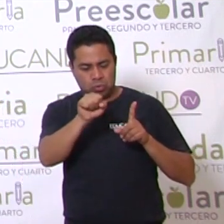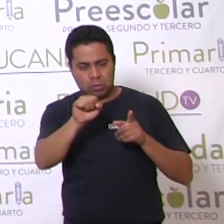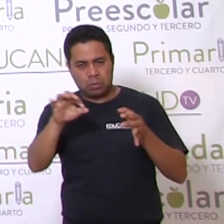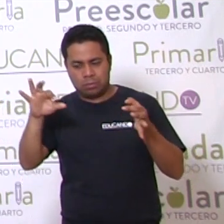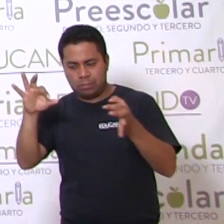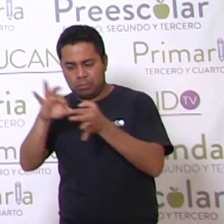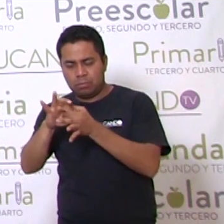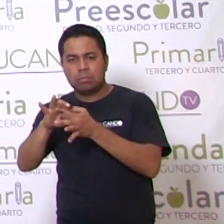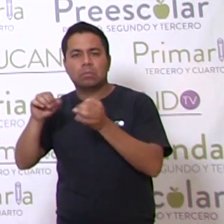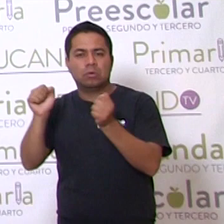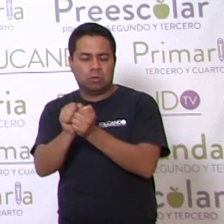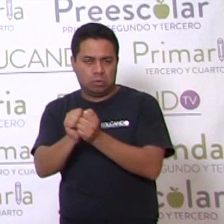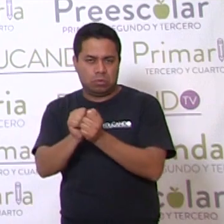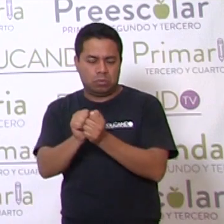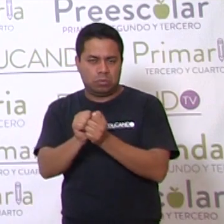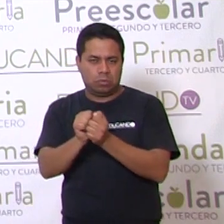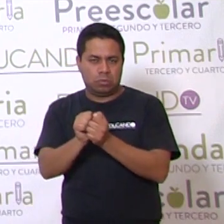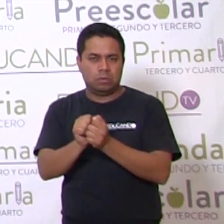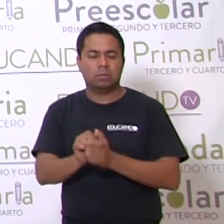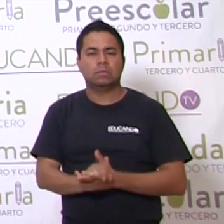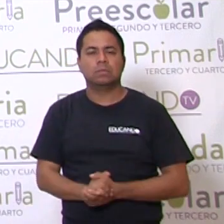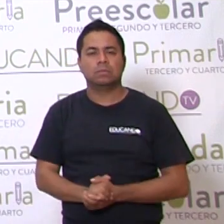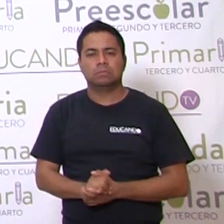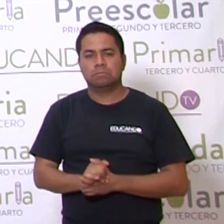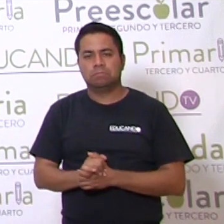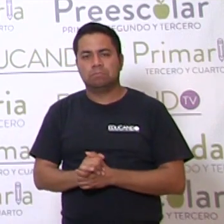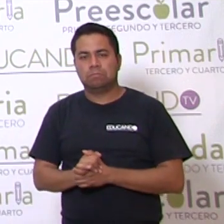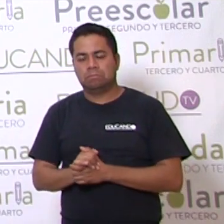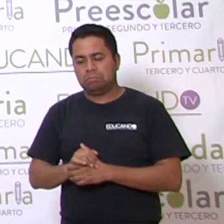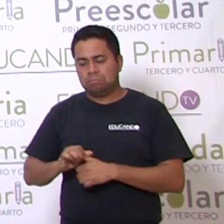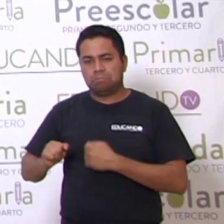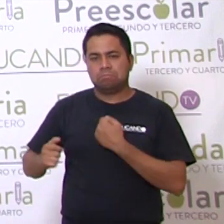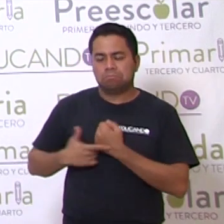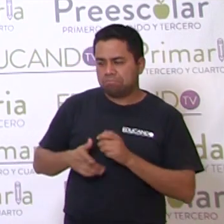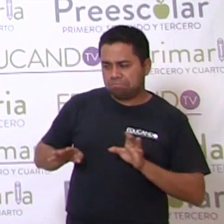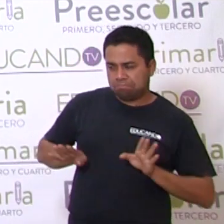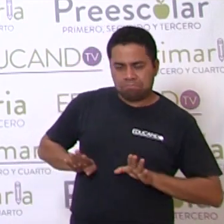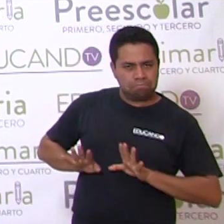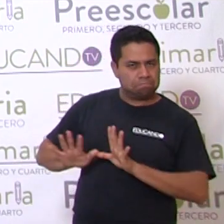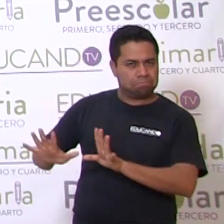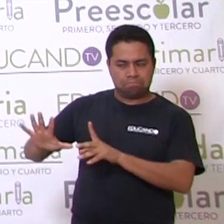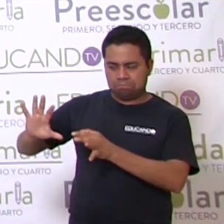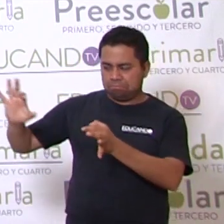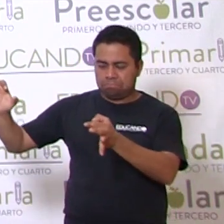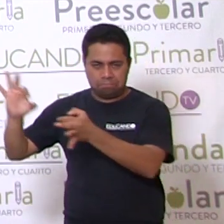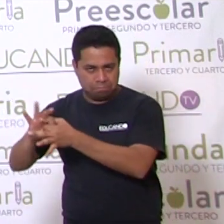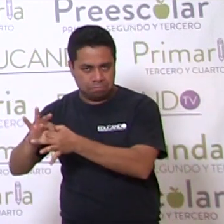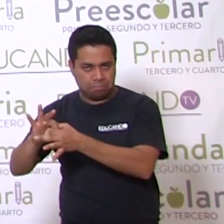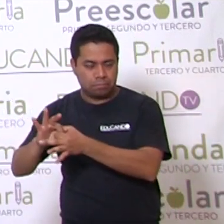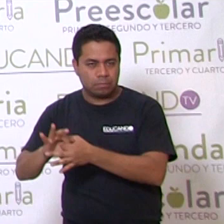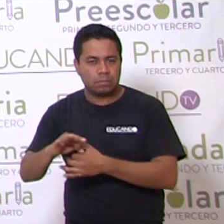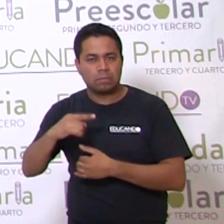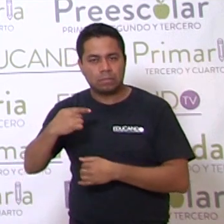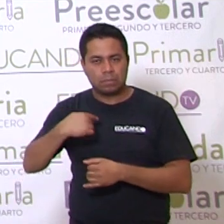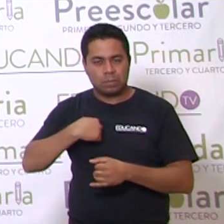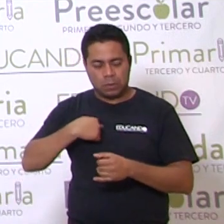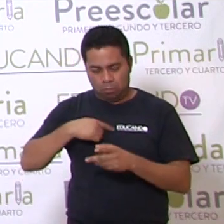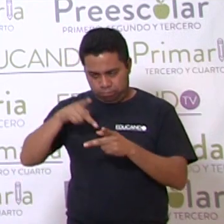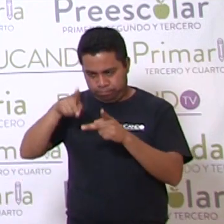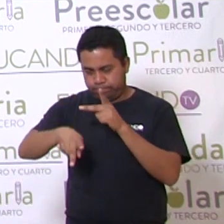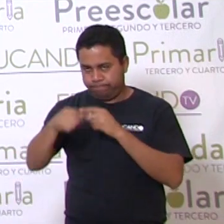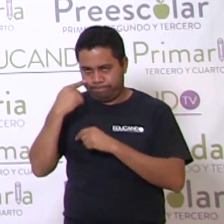con un atributo. ¿Bien? Ahí voy a hacer un